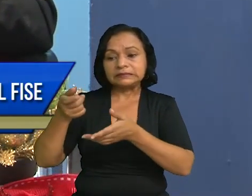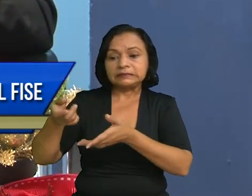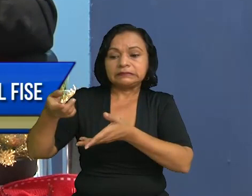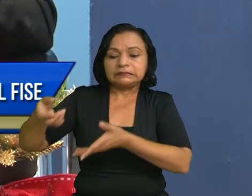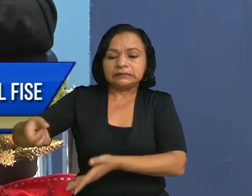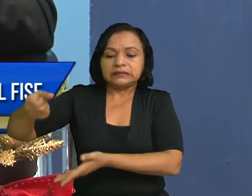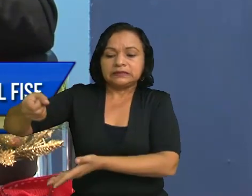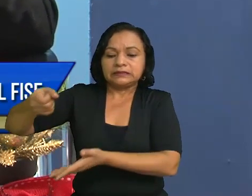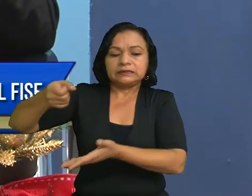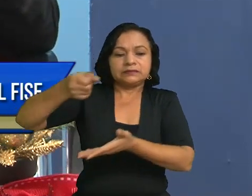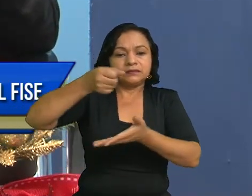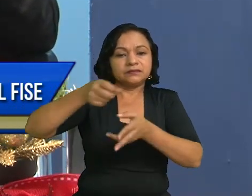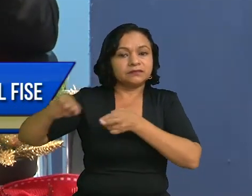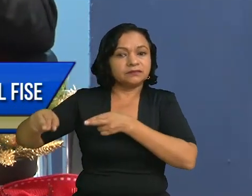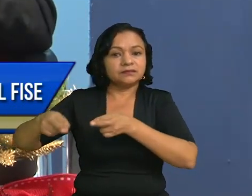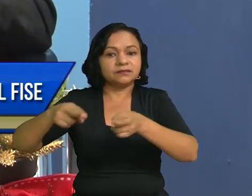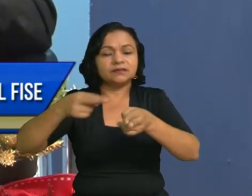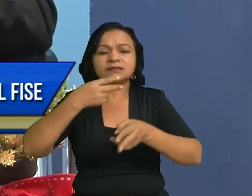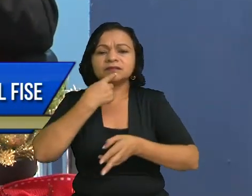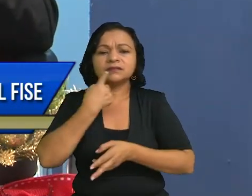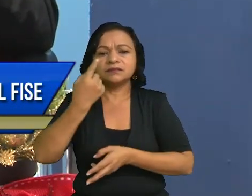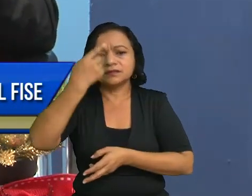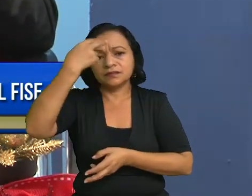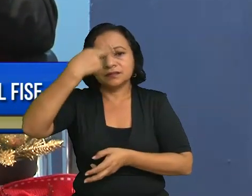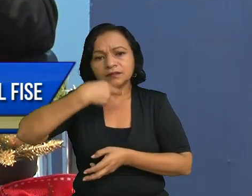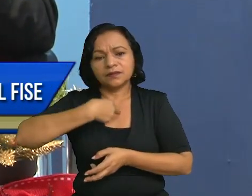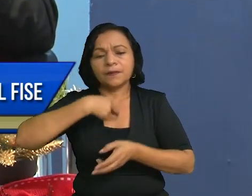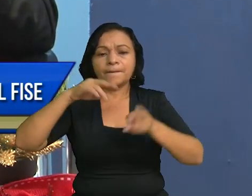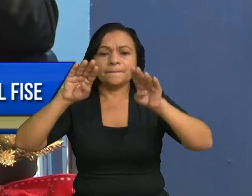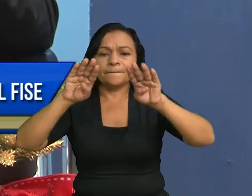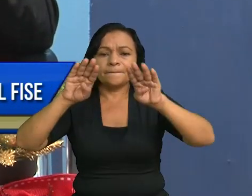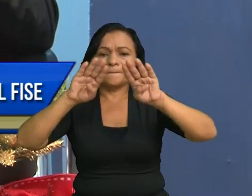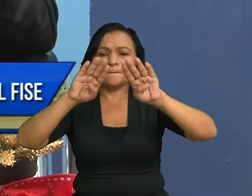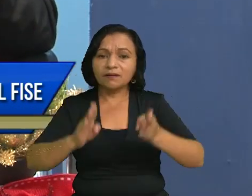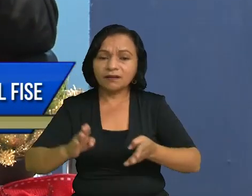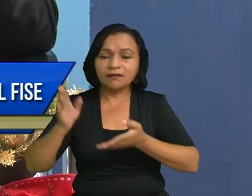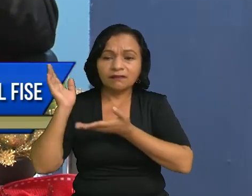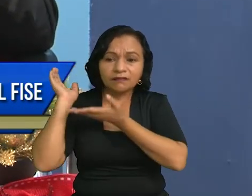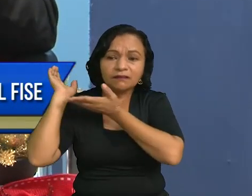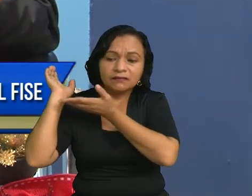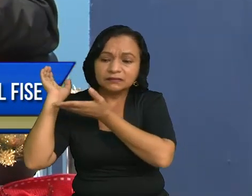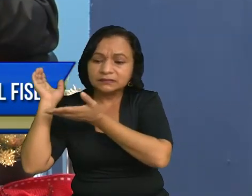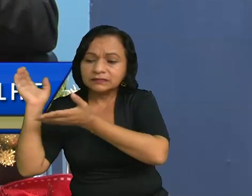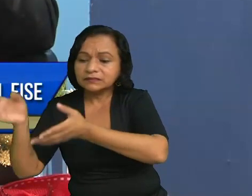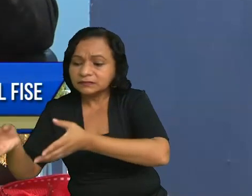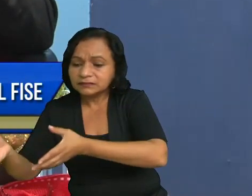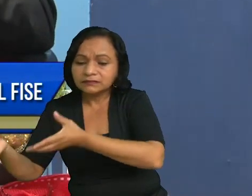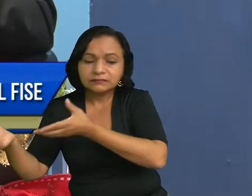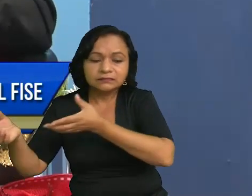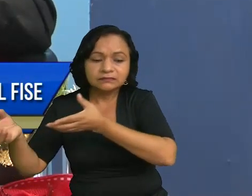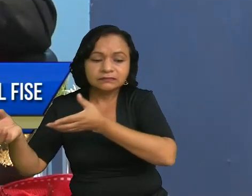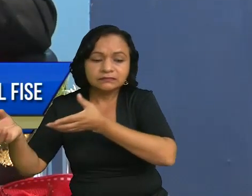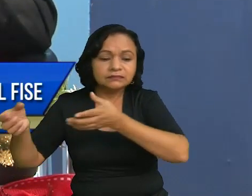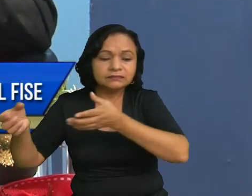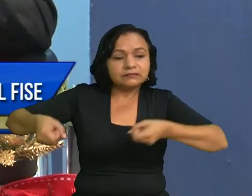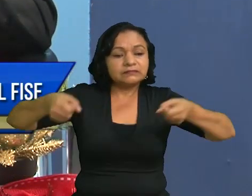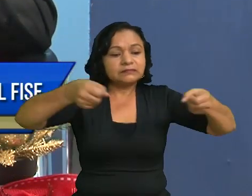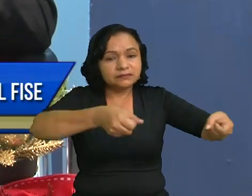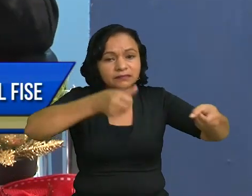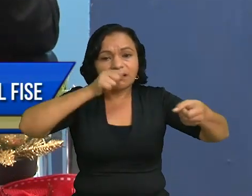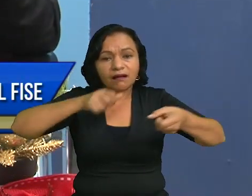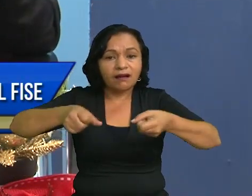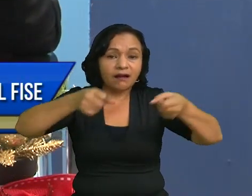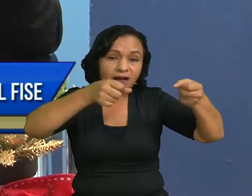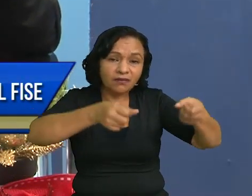del manantial quienes se encargan de hacer esto son las mujeres son las madres son las niñas son los niños